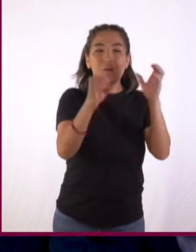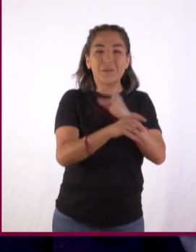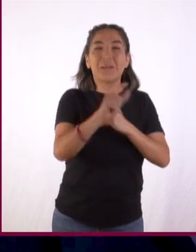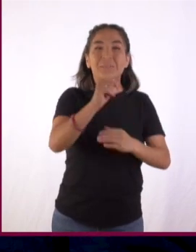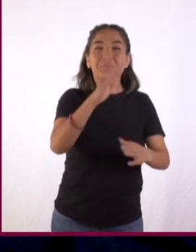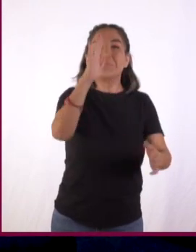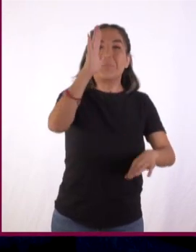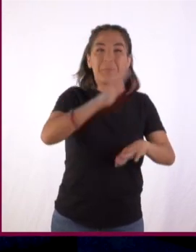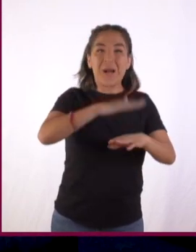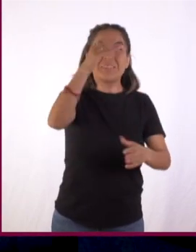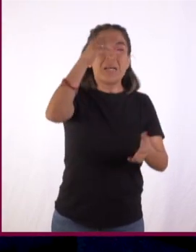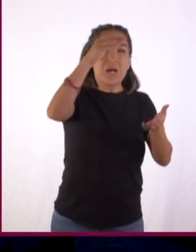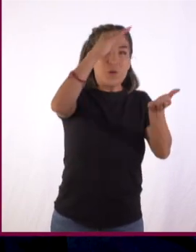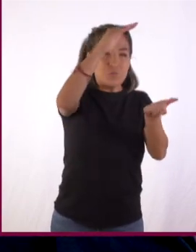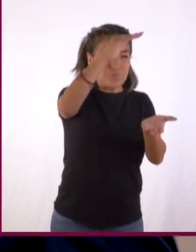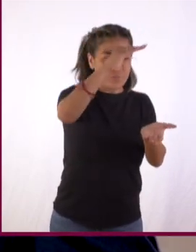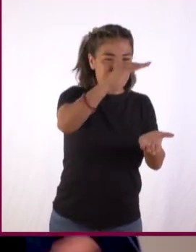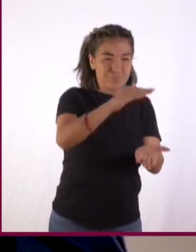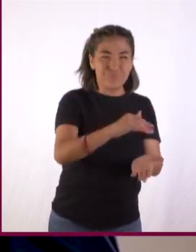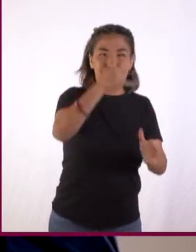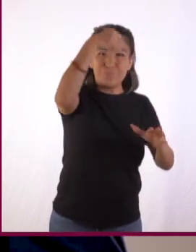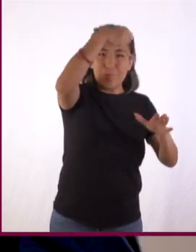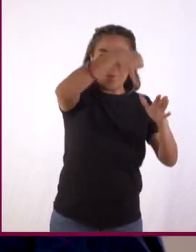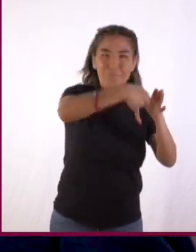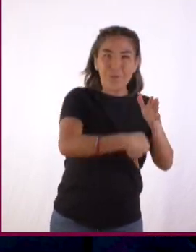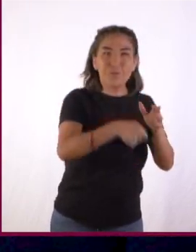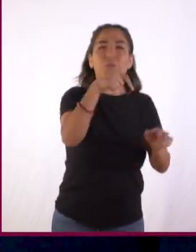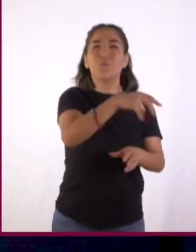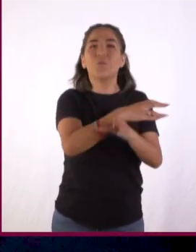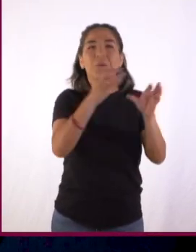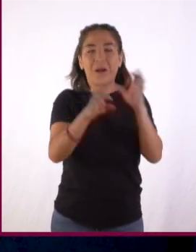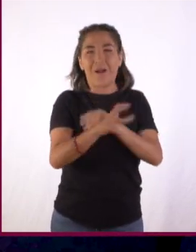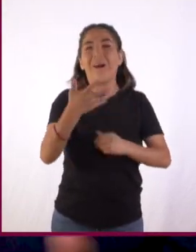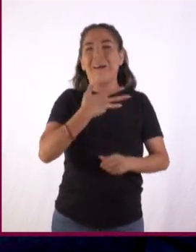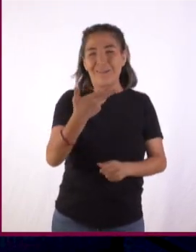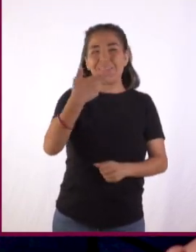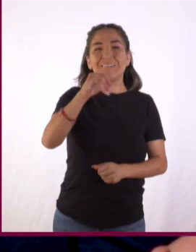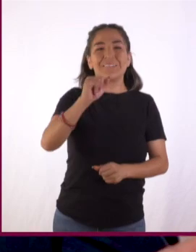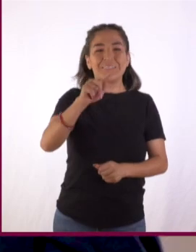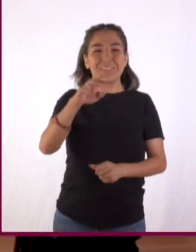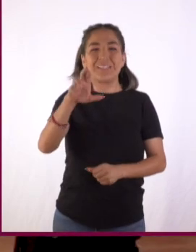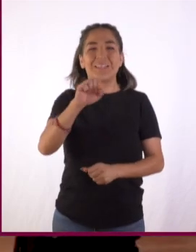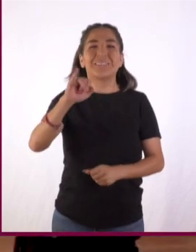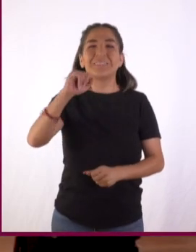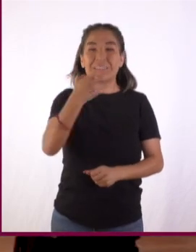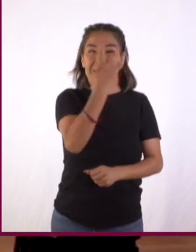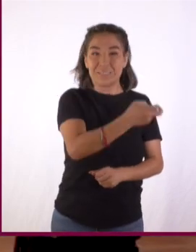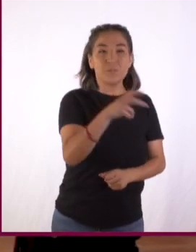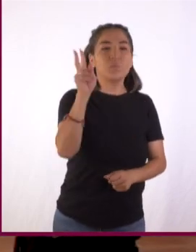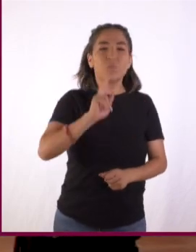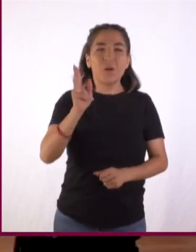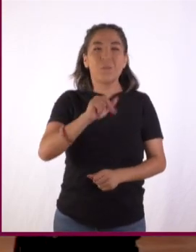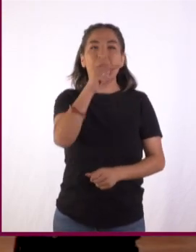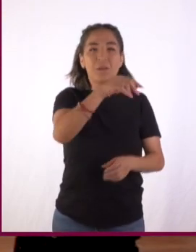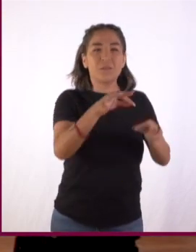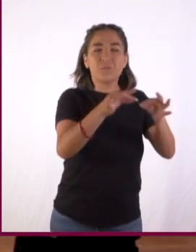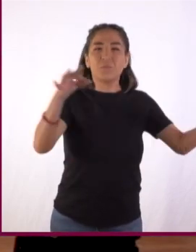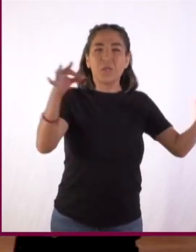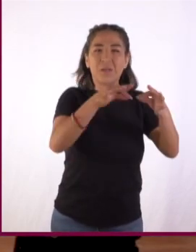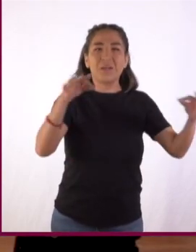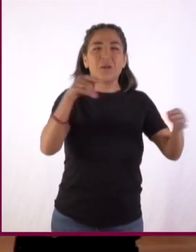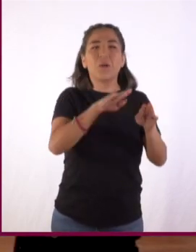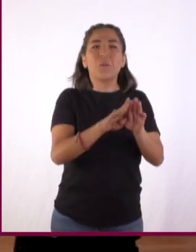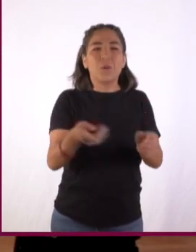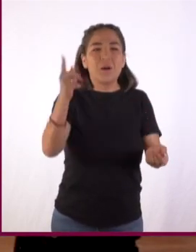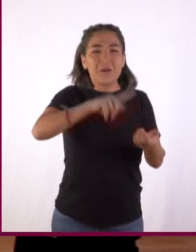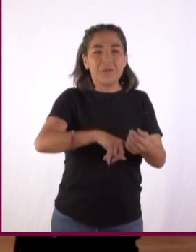los objetos quedan más abajo, como resultado de que el material elástico tiene histéresis. De esta manera comprobamos que en esta